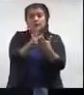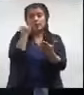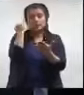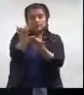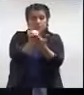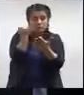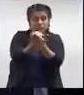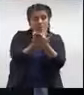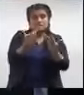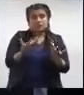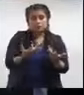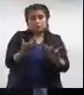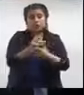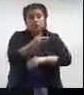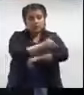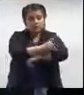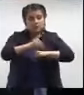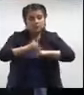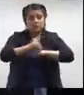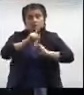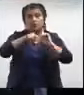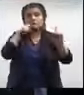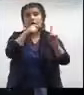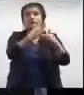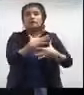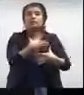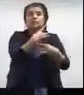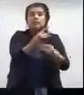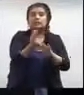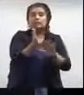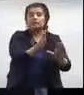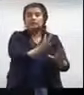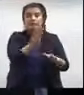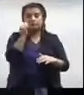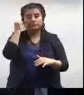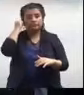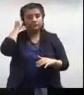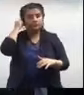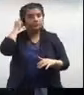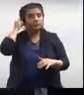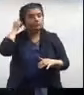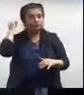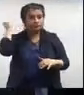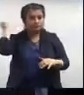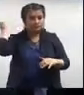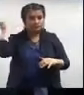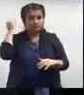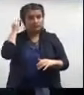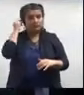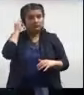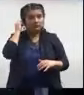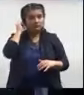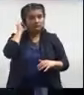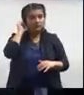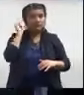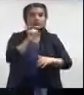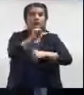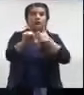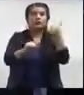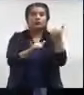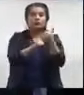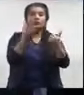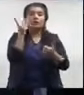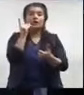investigación criminal de los delitos relacionados con el ámbito de su competencia. Subdirección de